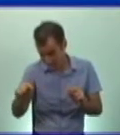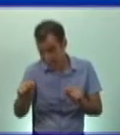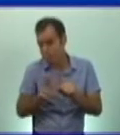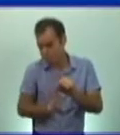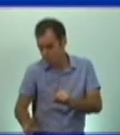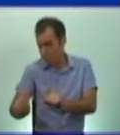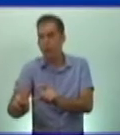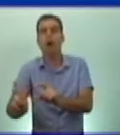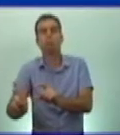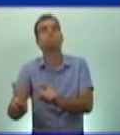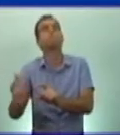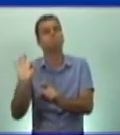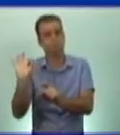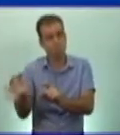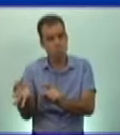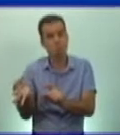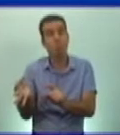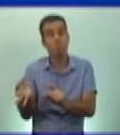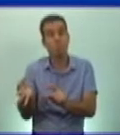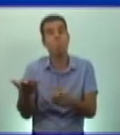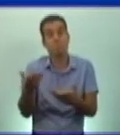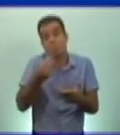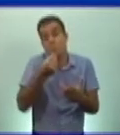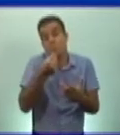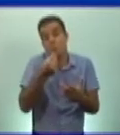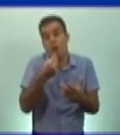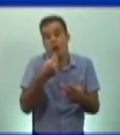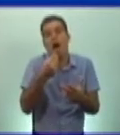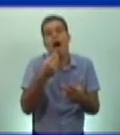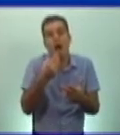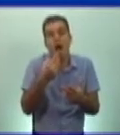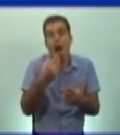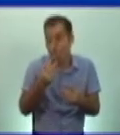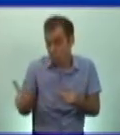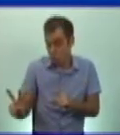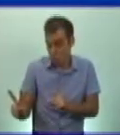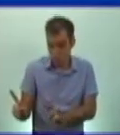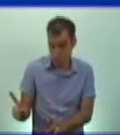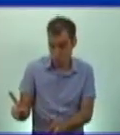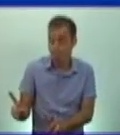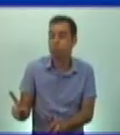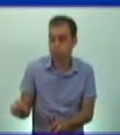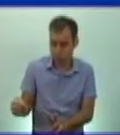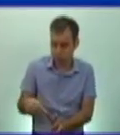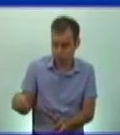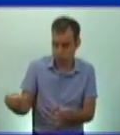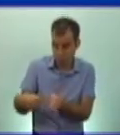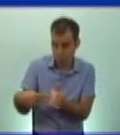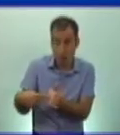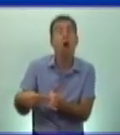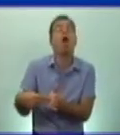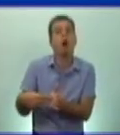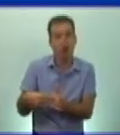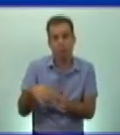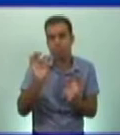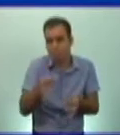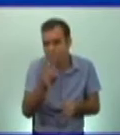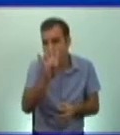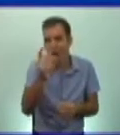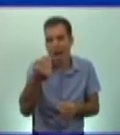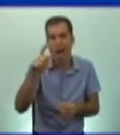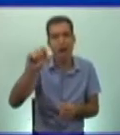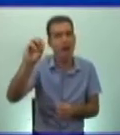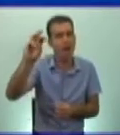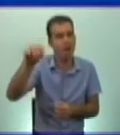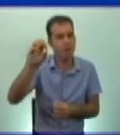en el reaccionante. ¿Por qué? Para ahora tener 2 por 2, 4 átomos de hidrógeno. Es decir, que ya ahora sí tengo la misma